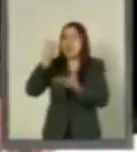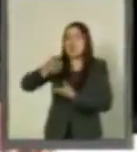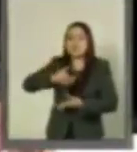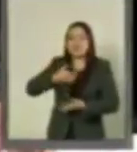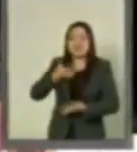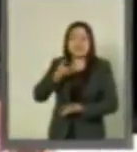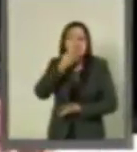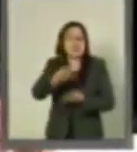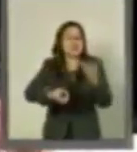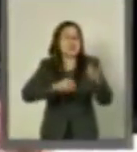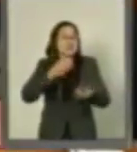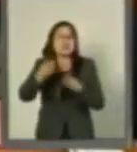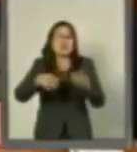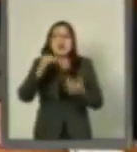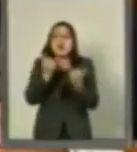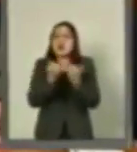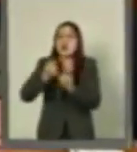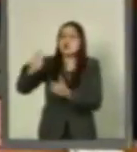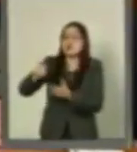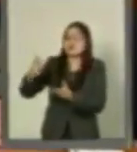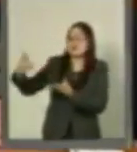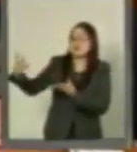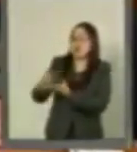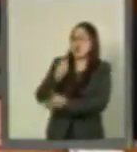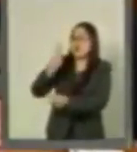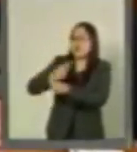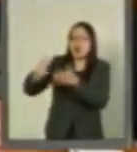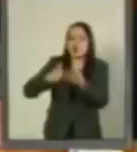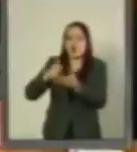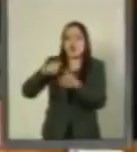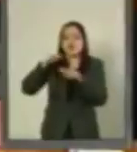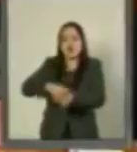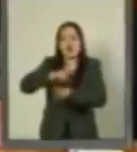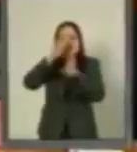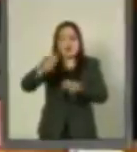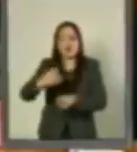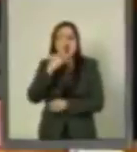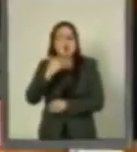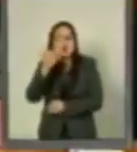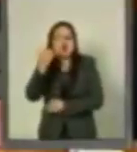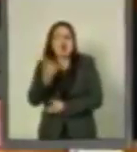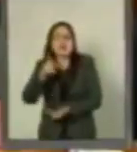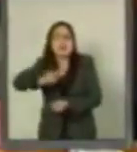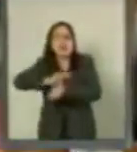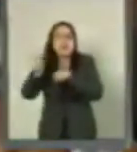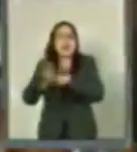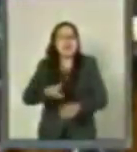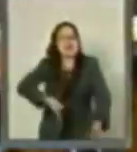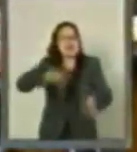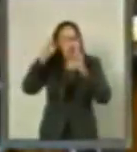griten, ustedes son los campeones de la corrupción y del desfalco del país.